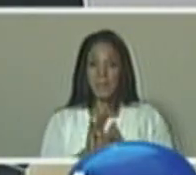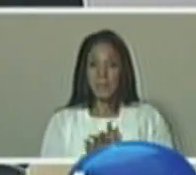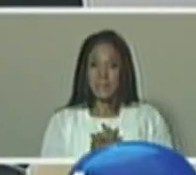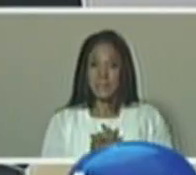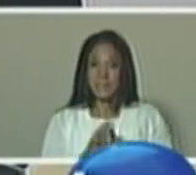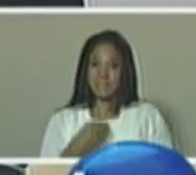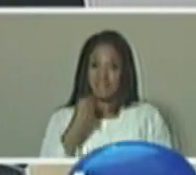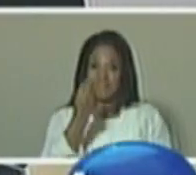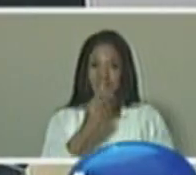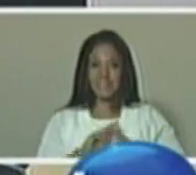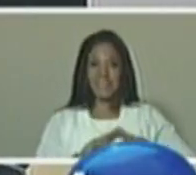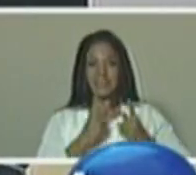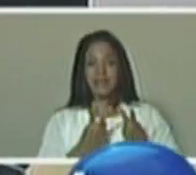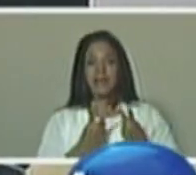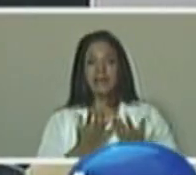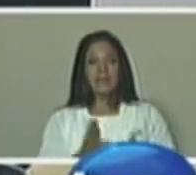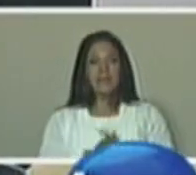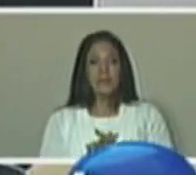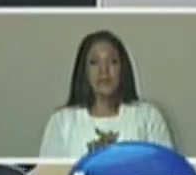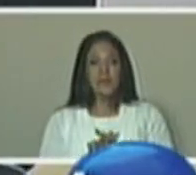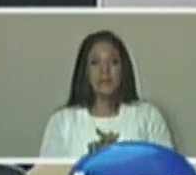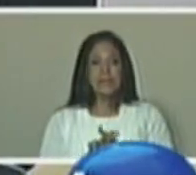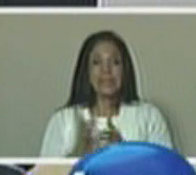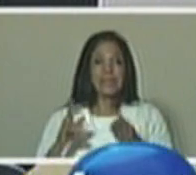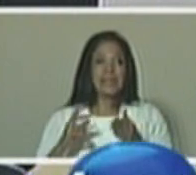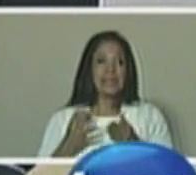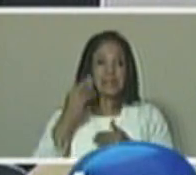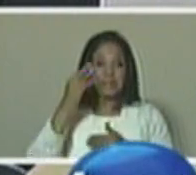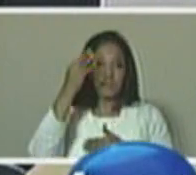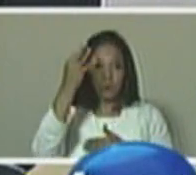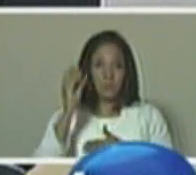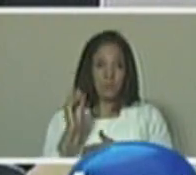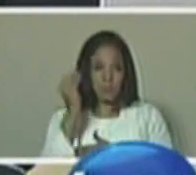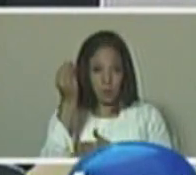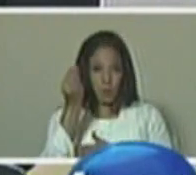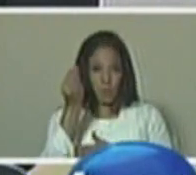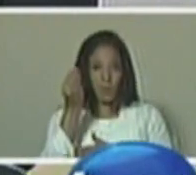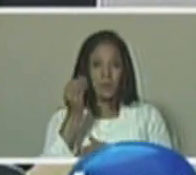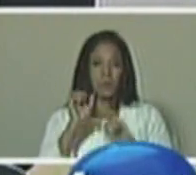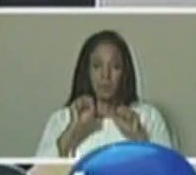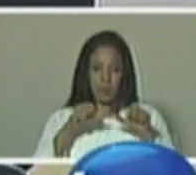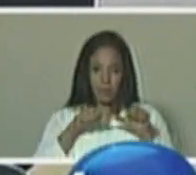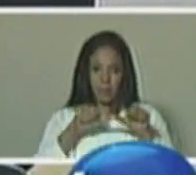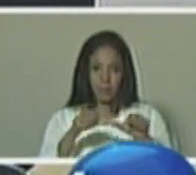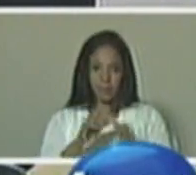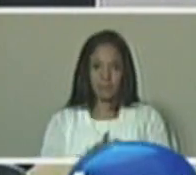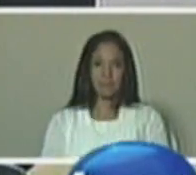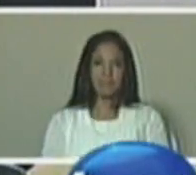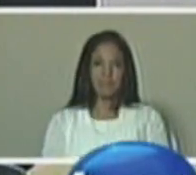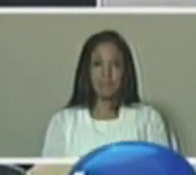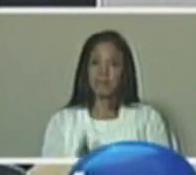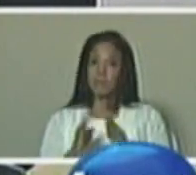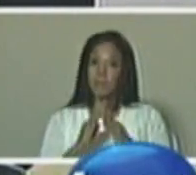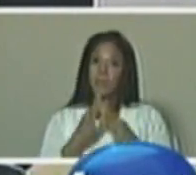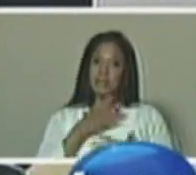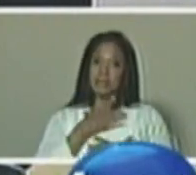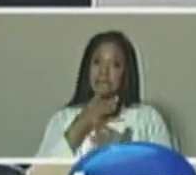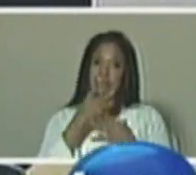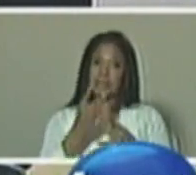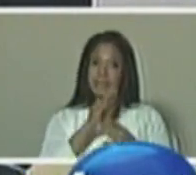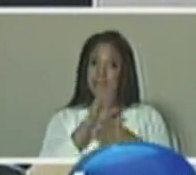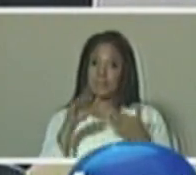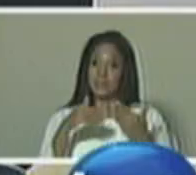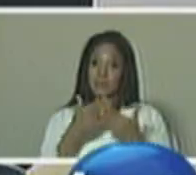darle el valor que se merece y que las próximas generaciones, pues, lo valoren, valga la redundancia, como se debe. Interesante que además todos